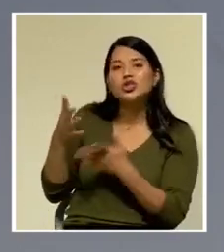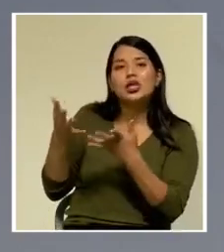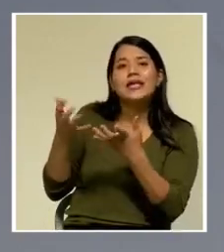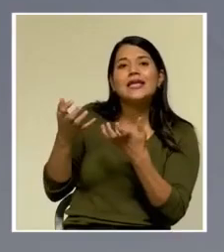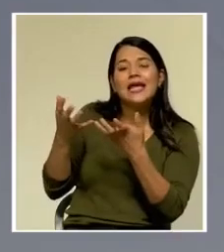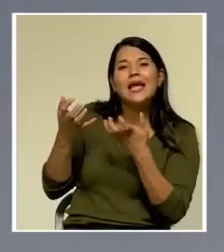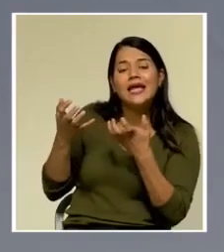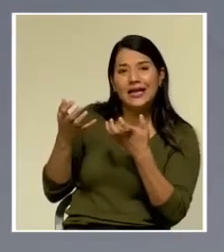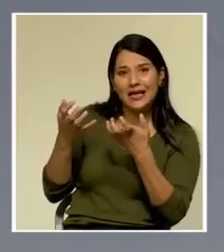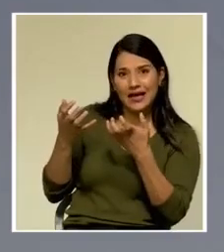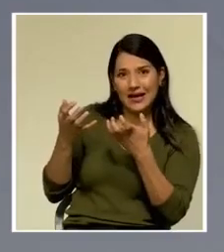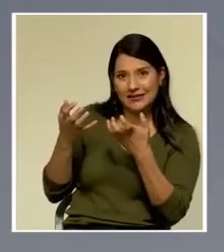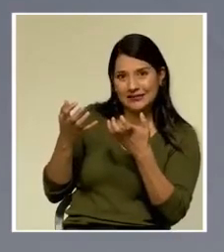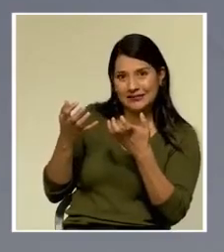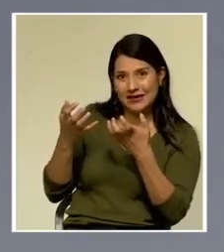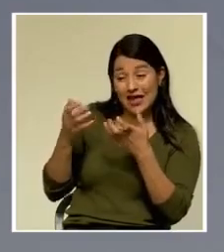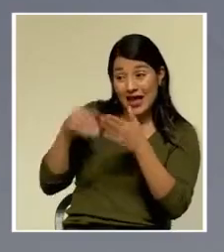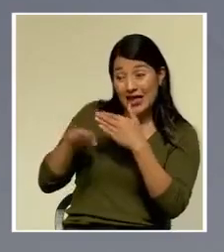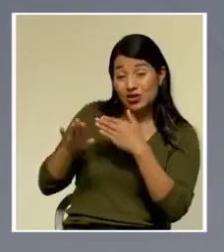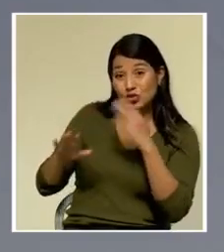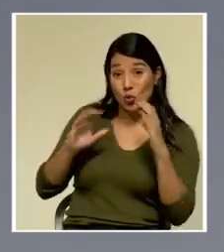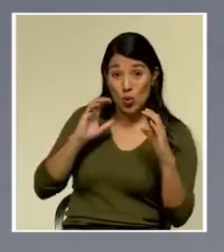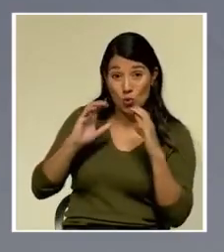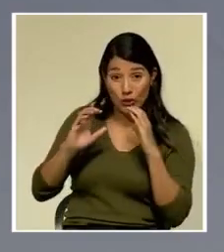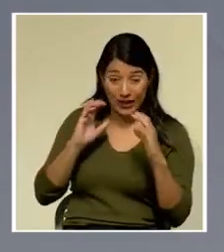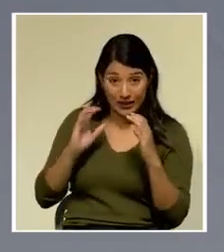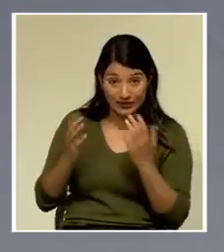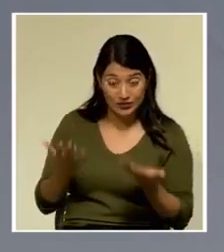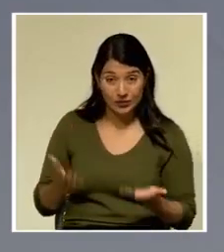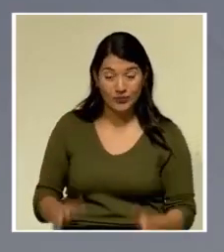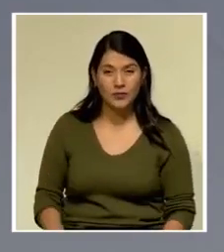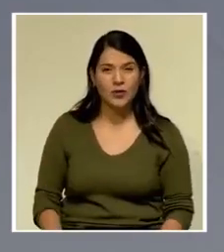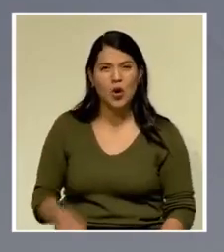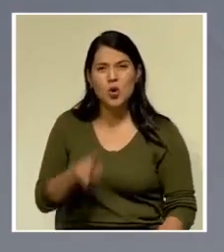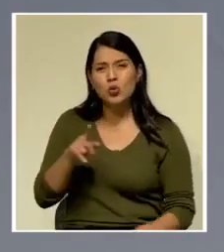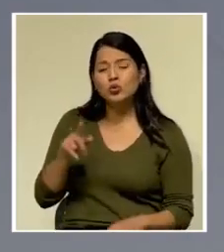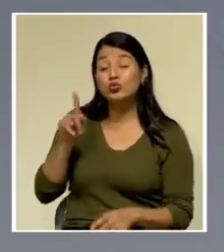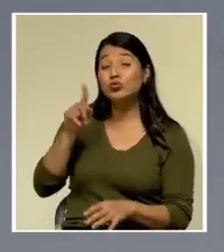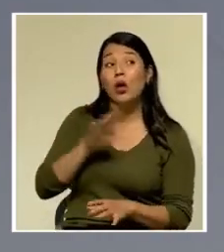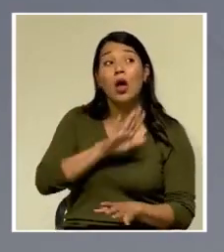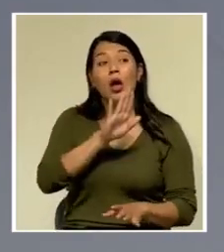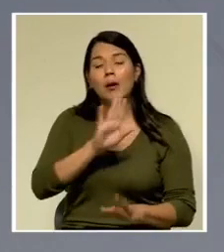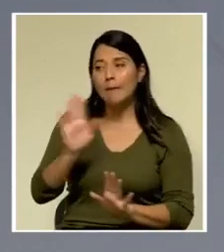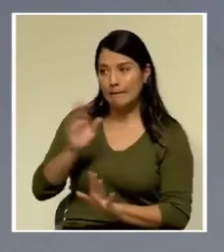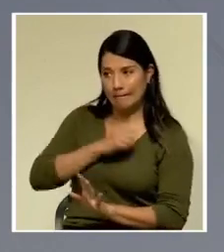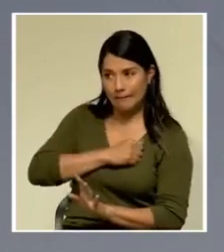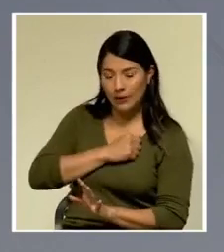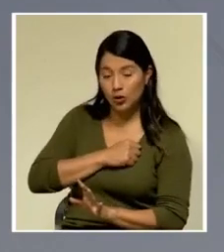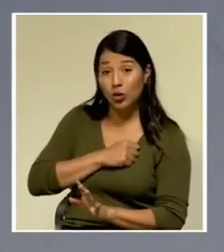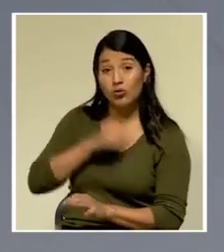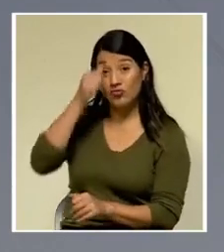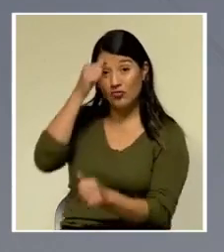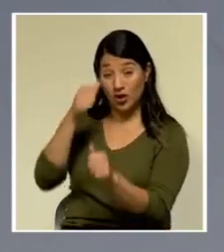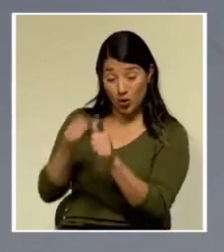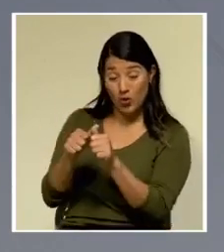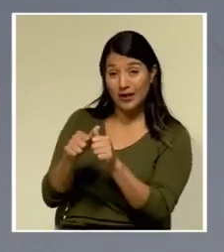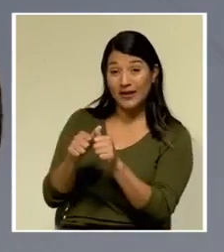línea discursiva en su comunicación política. Recordemos, que don José María